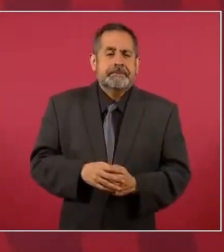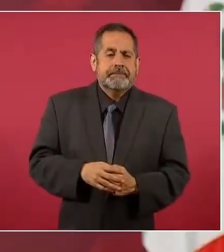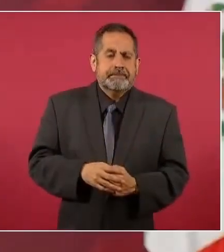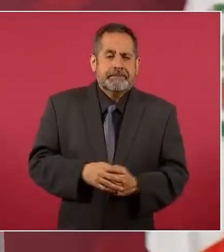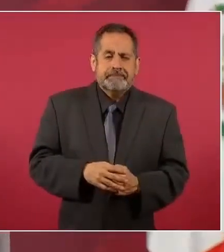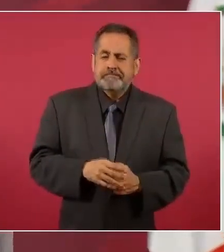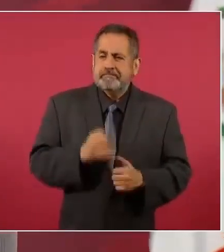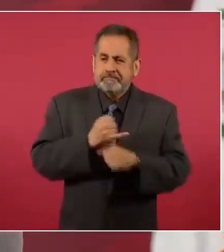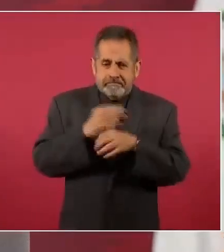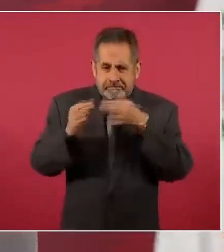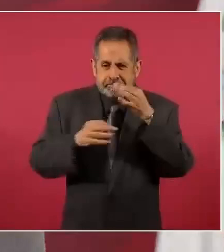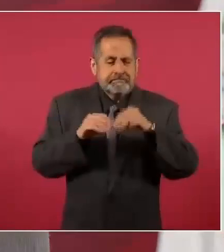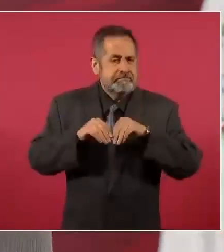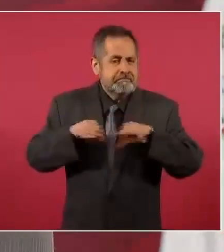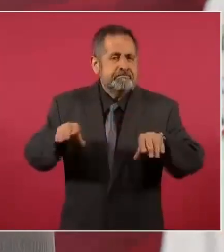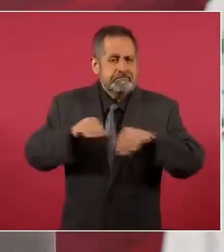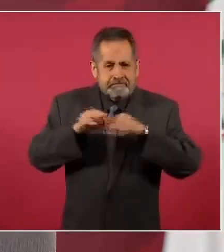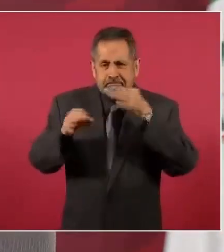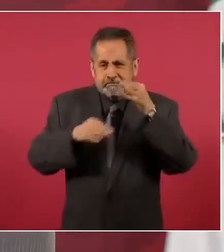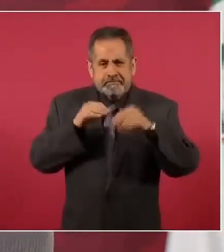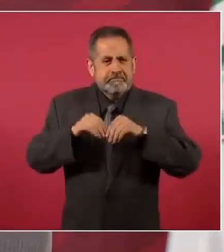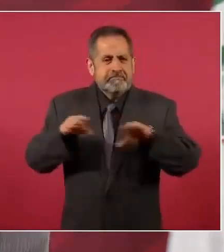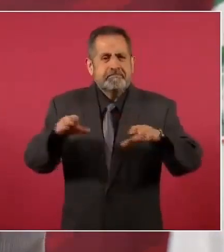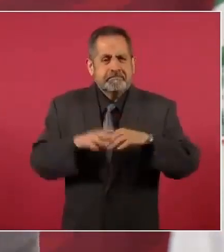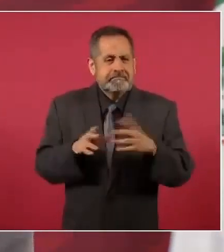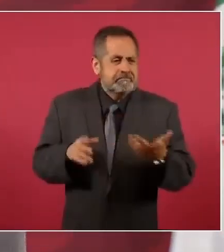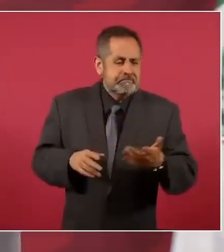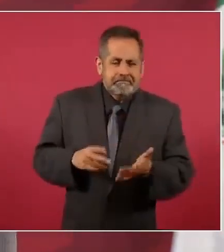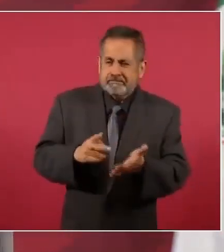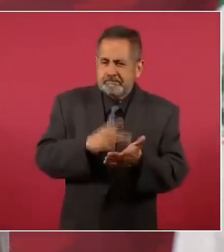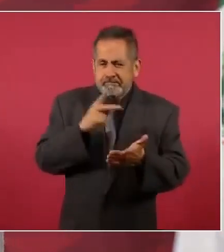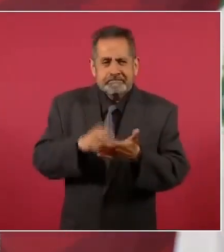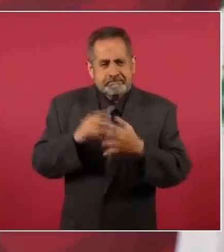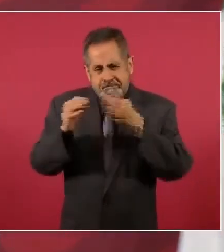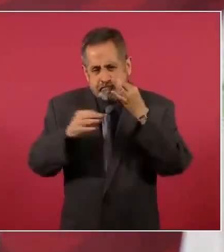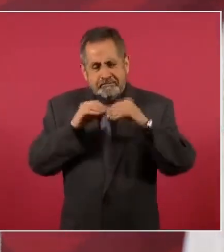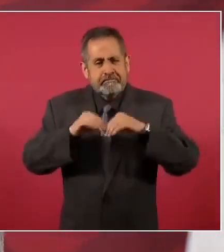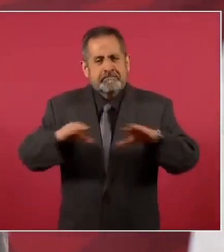con esta sección y constantemente